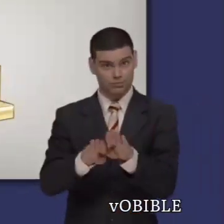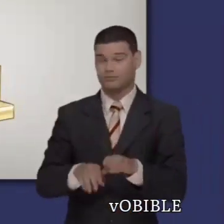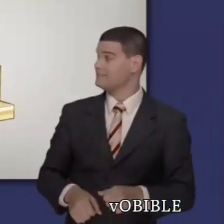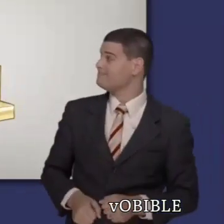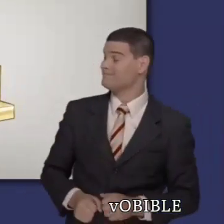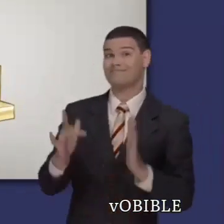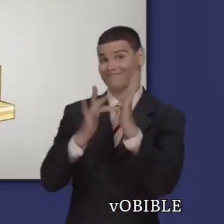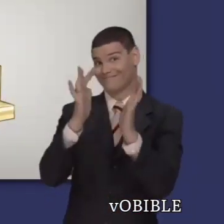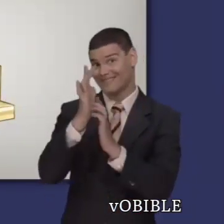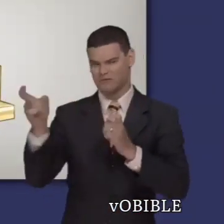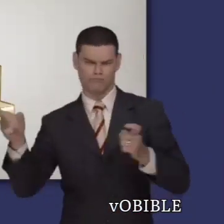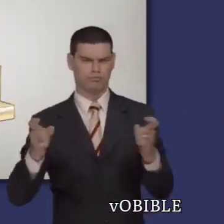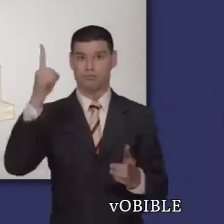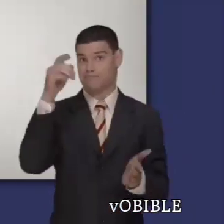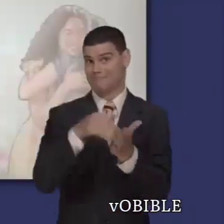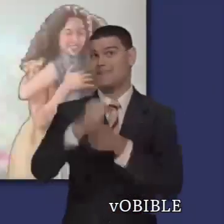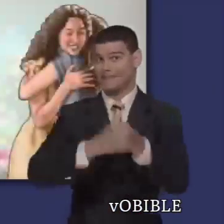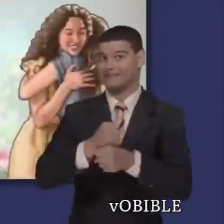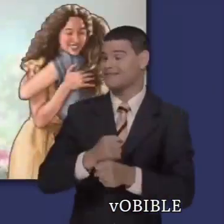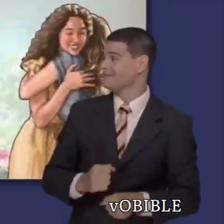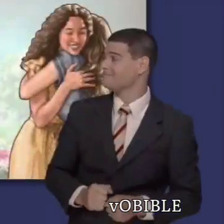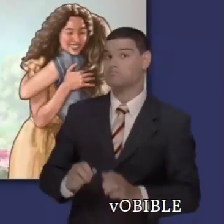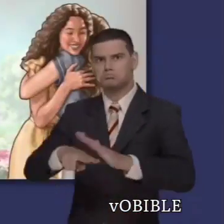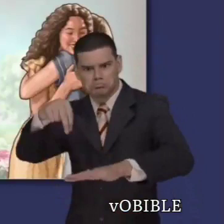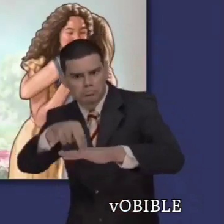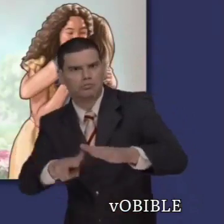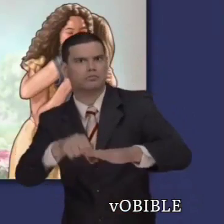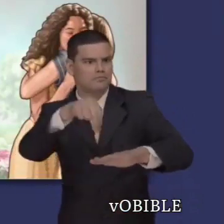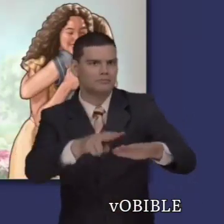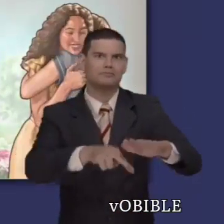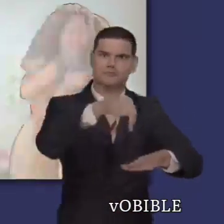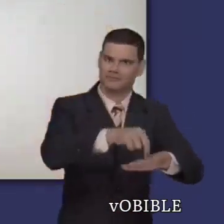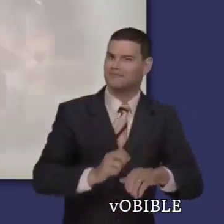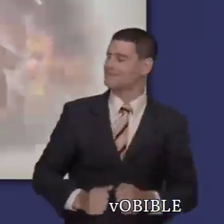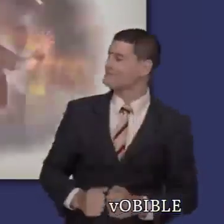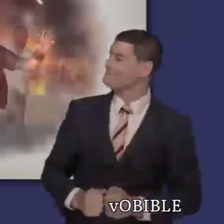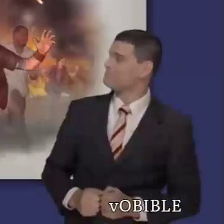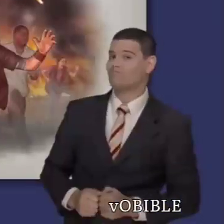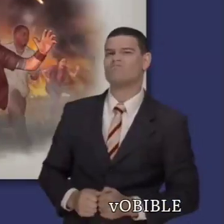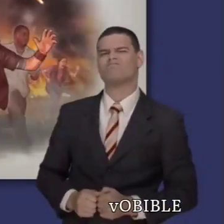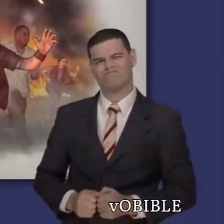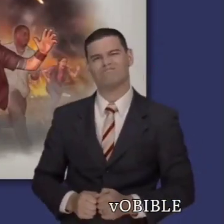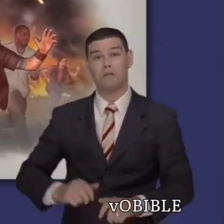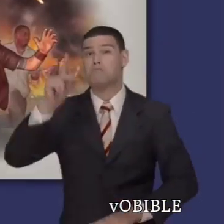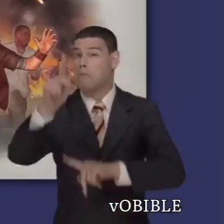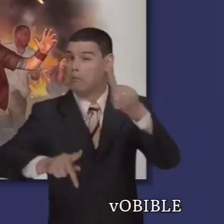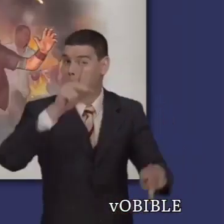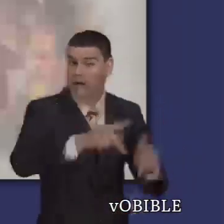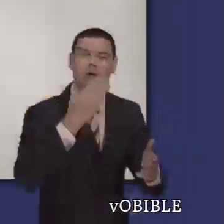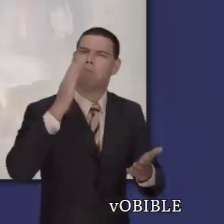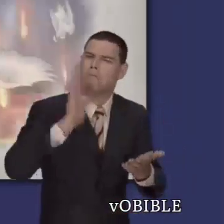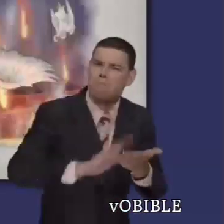del reino de 1000 años de Cristo, de la resurrección en la tierra y de la destrucción eterna de